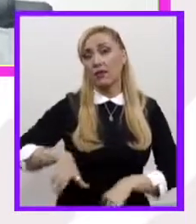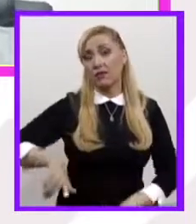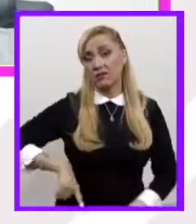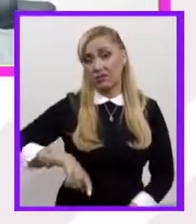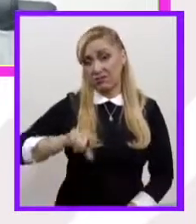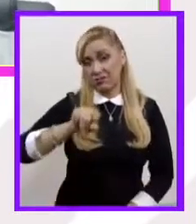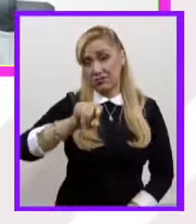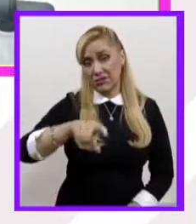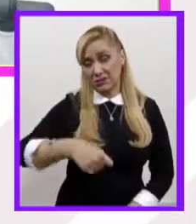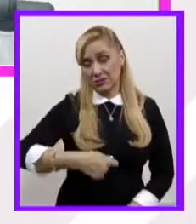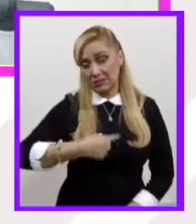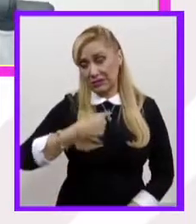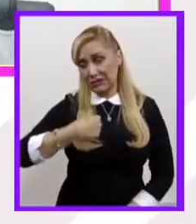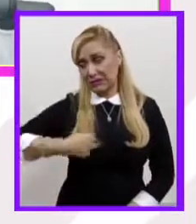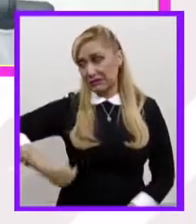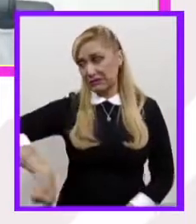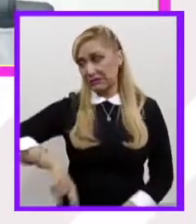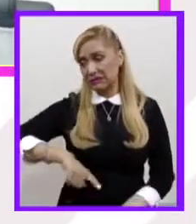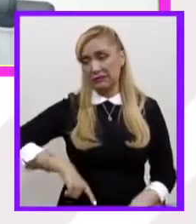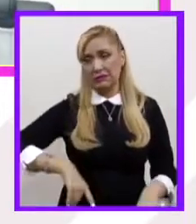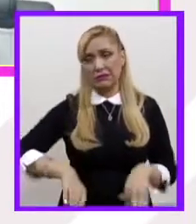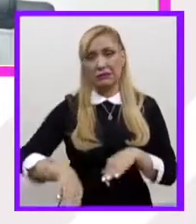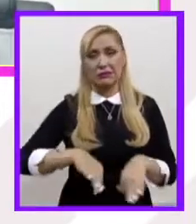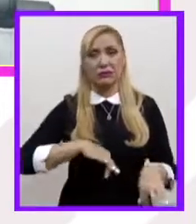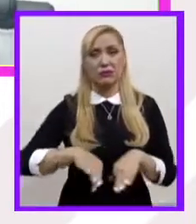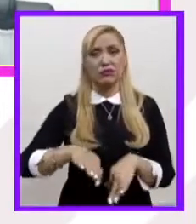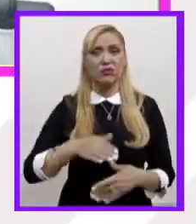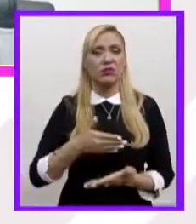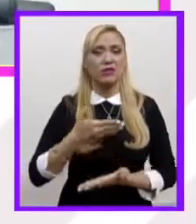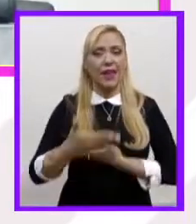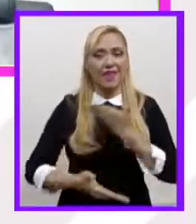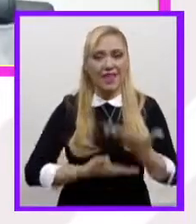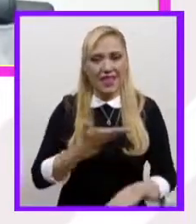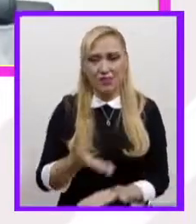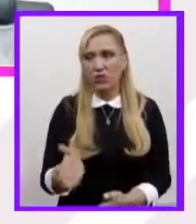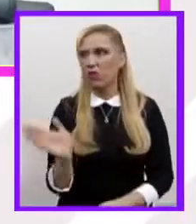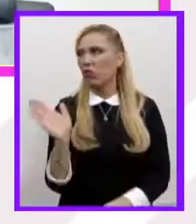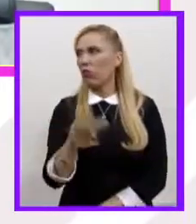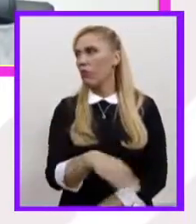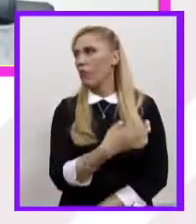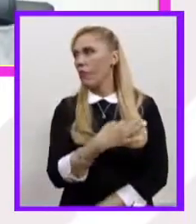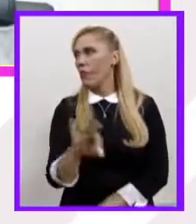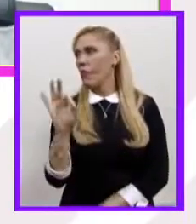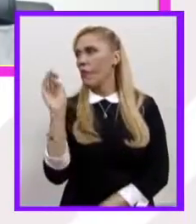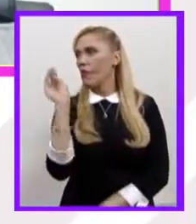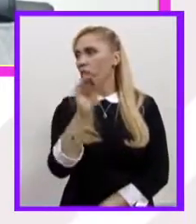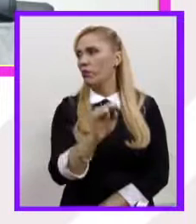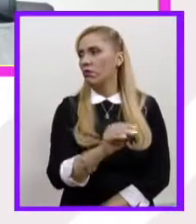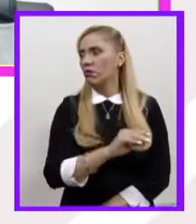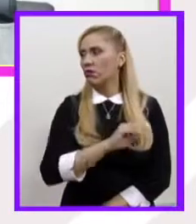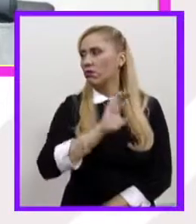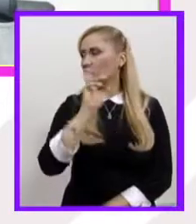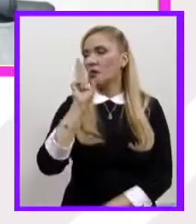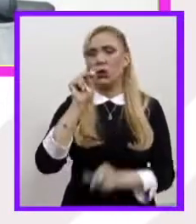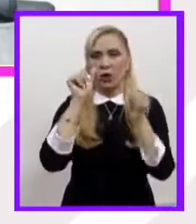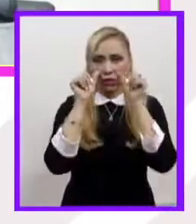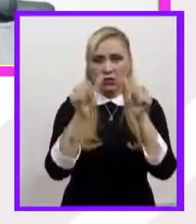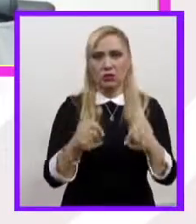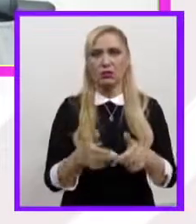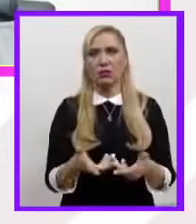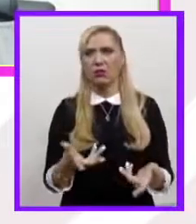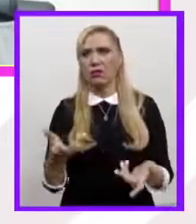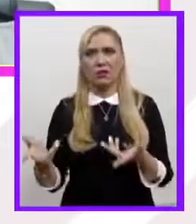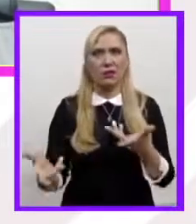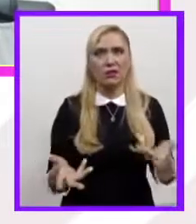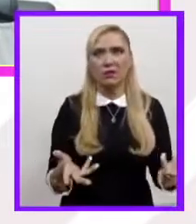personas encargadas de garantizar los derechos y los servicios públicos para toda la población. Por eso la